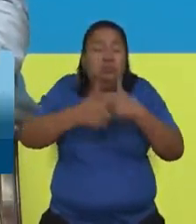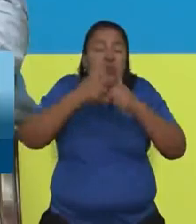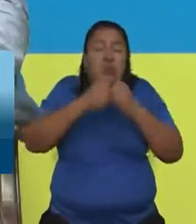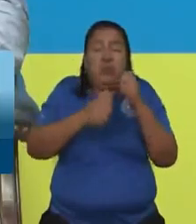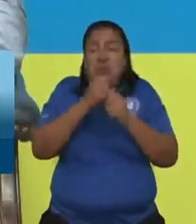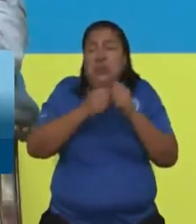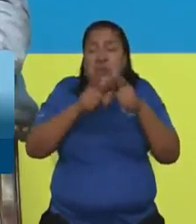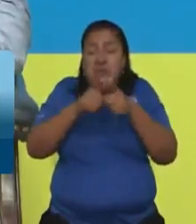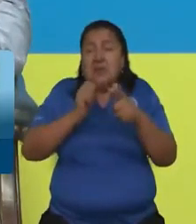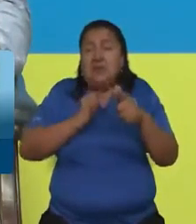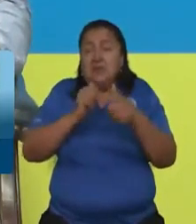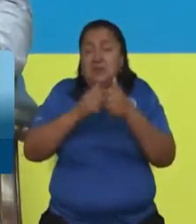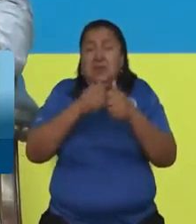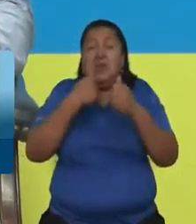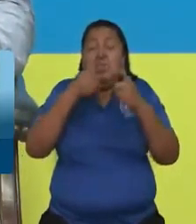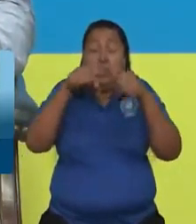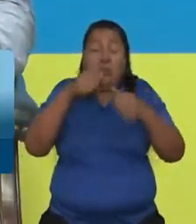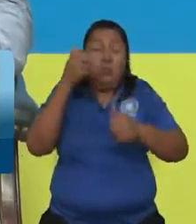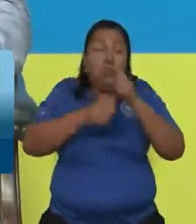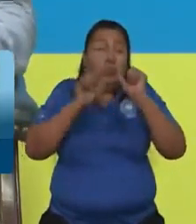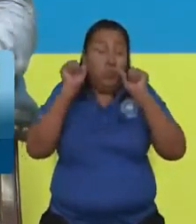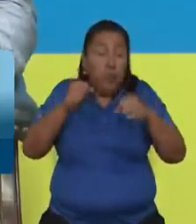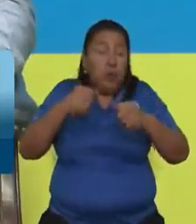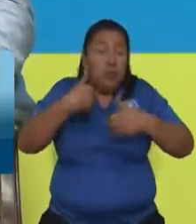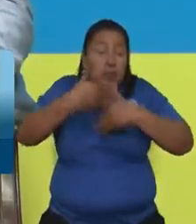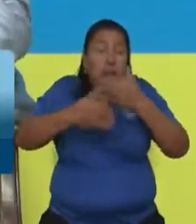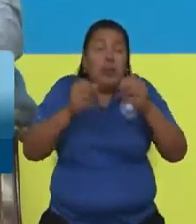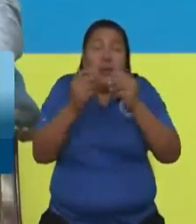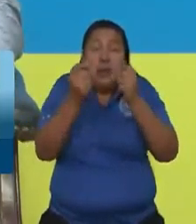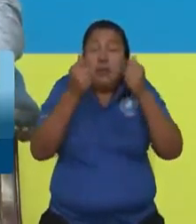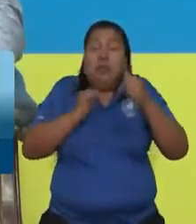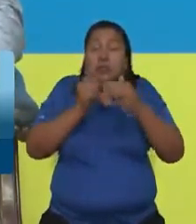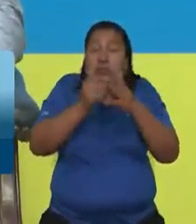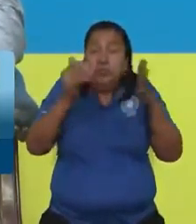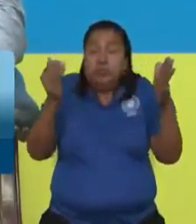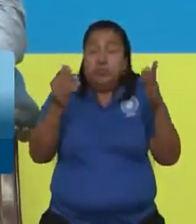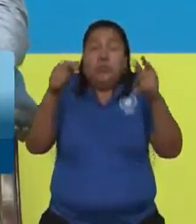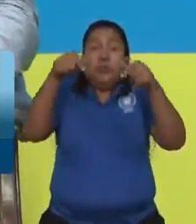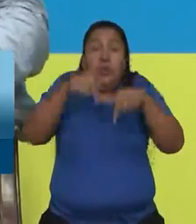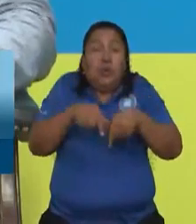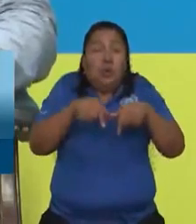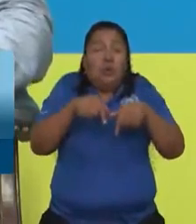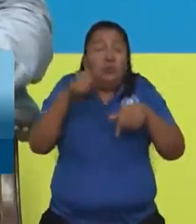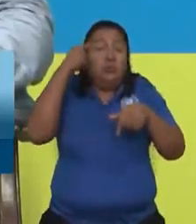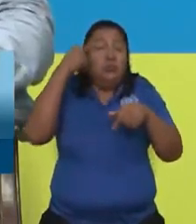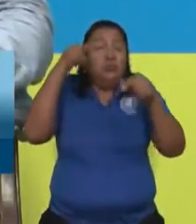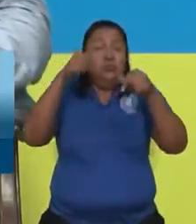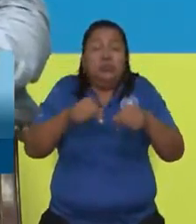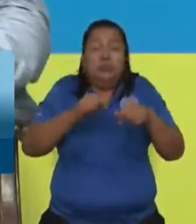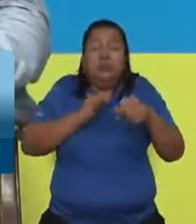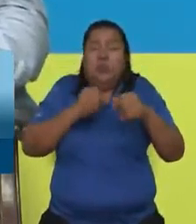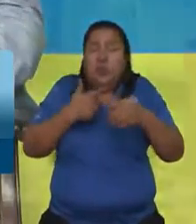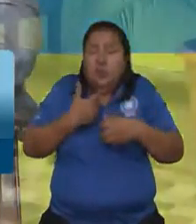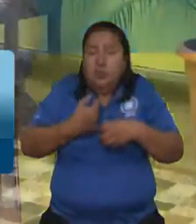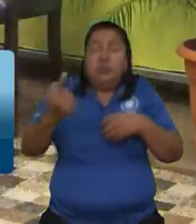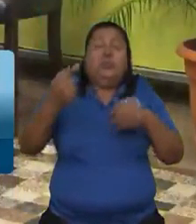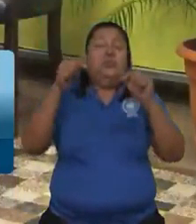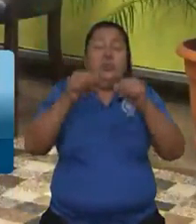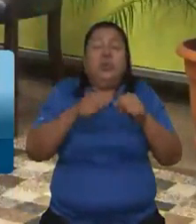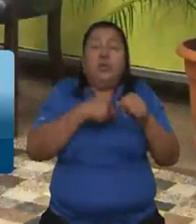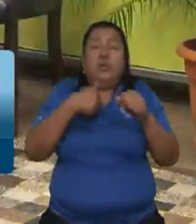que dicen que se hacen el peeling, entonces terminan quemando más la cara. Igual sucede con el oído, pues ocupan de todo y al final, en vez de mejorar la